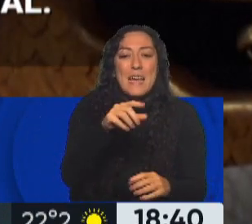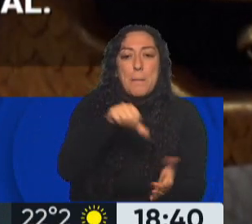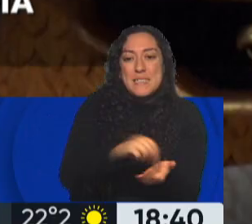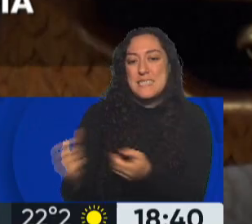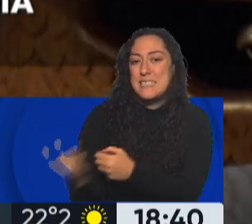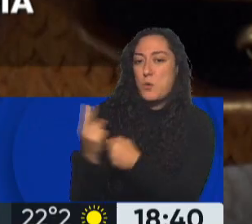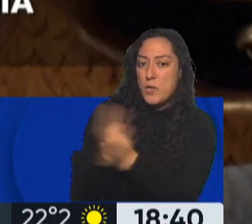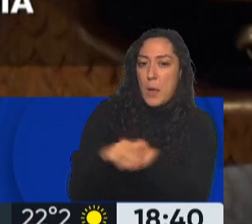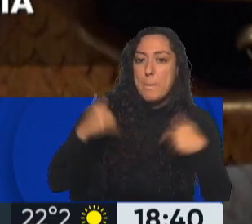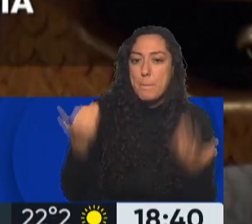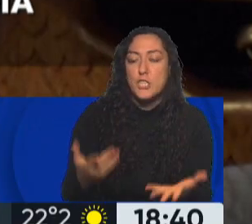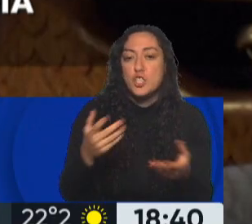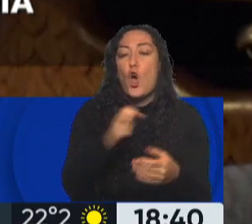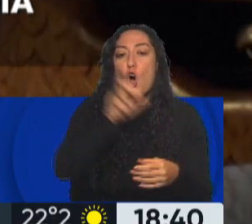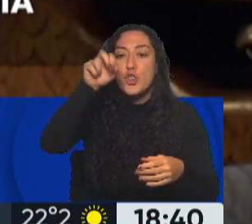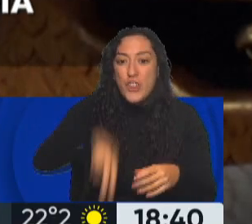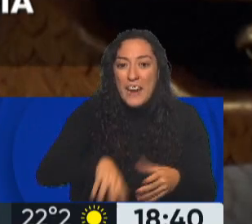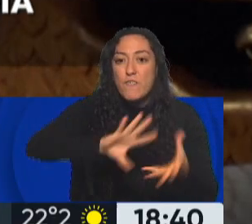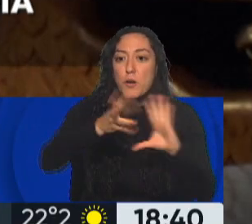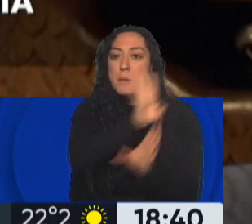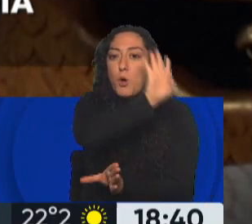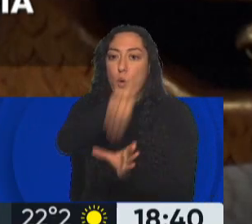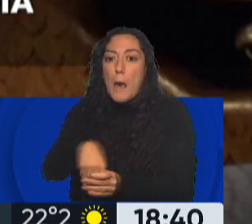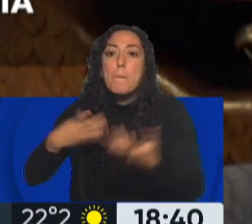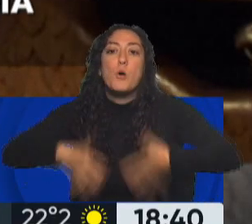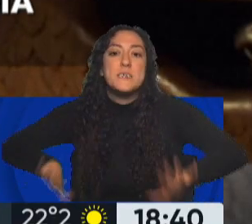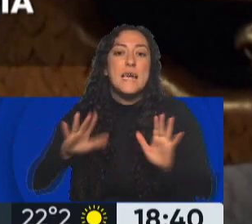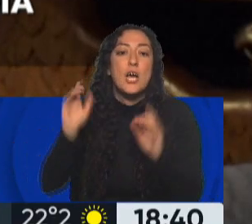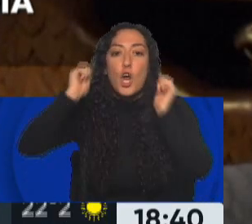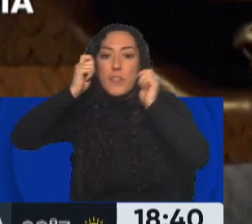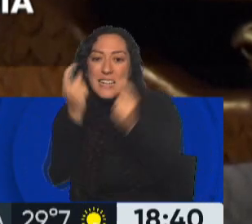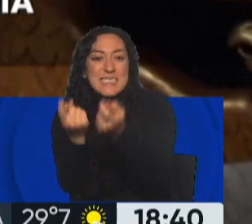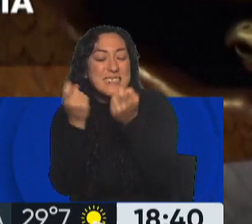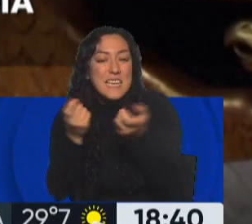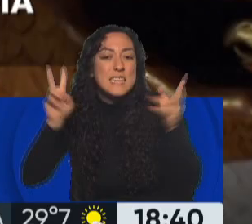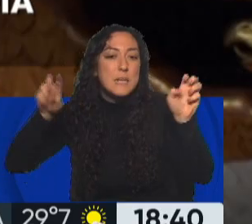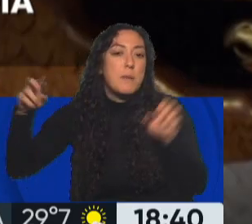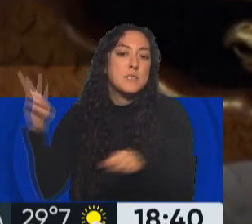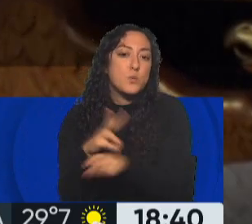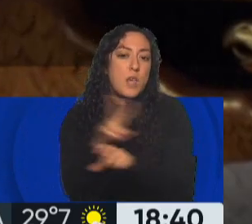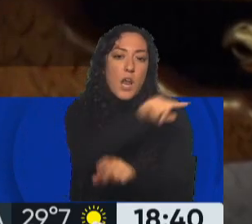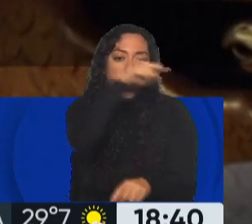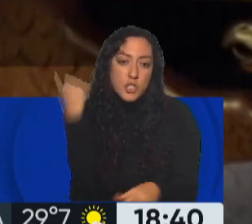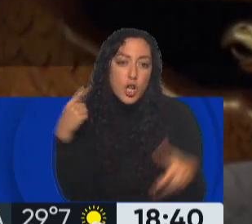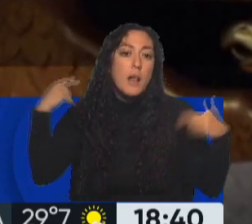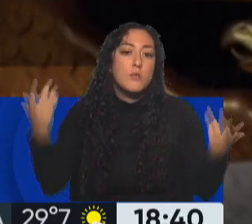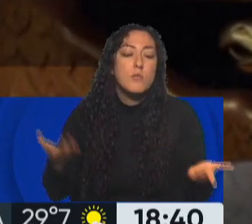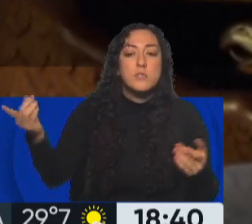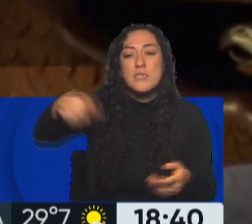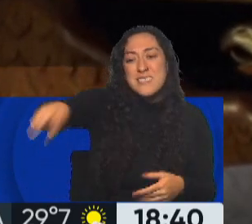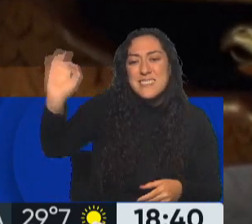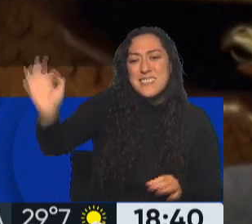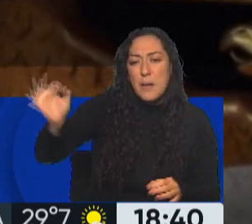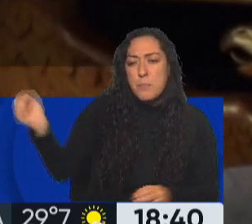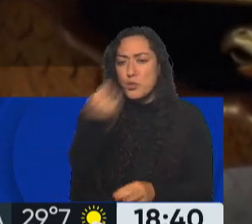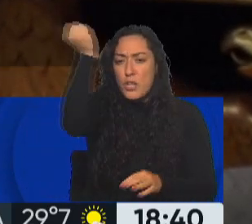involved in a way, because we really need Greenland for national security. It's very important. You know, we have a couple of bases on